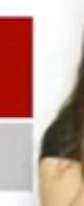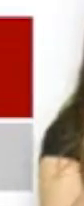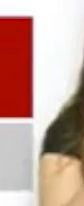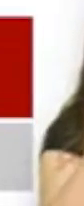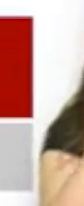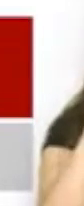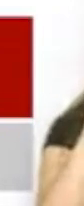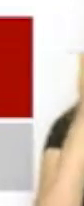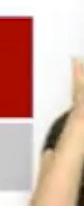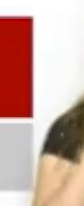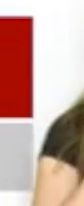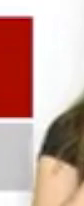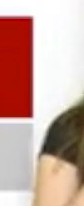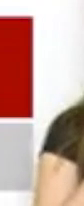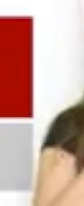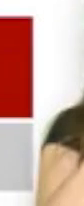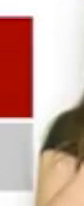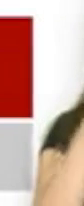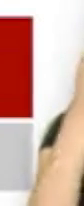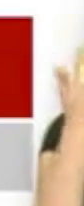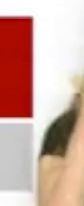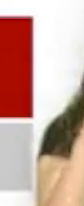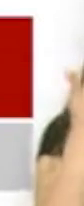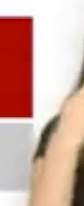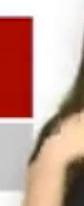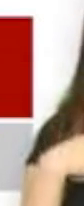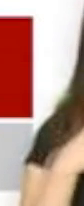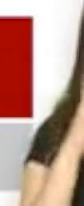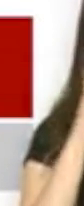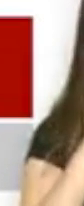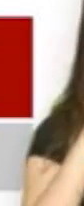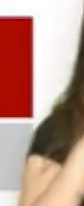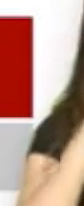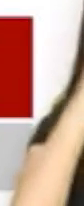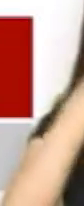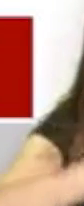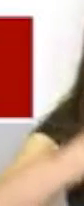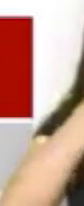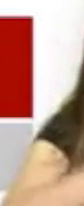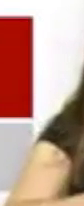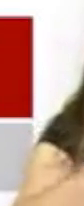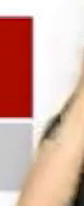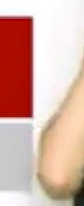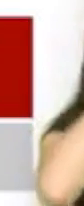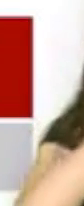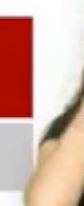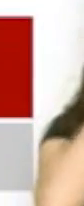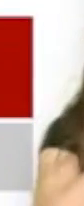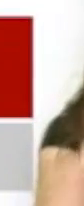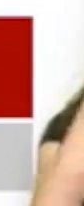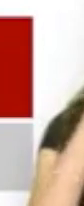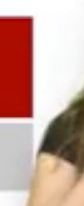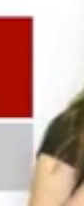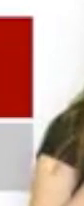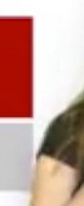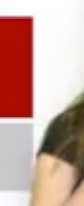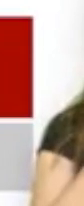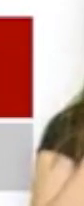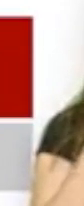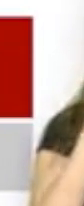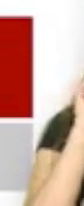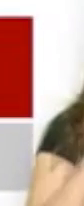20 mil 613 contactos de alto riesgo de los que se han estudiado tres mil 767 por presentar sintomatología